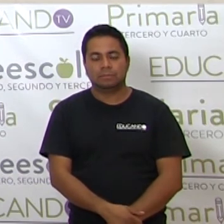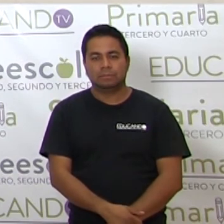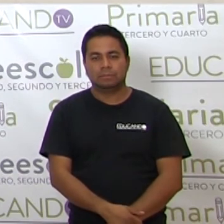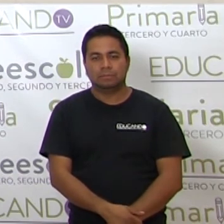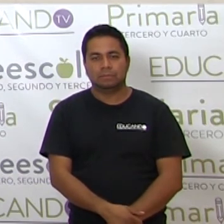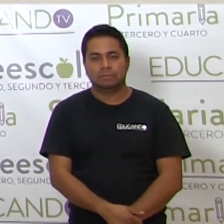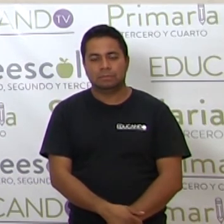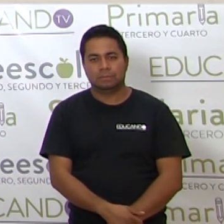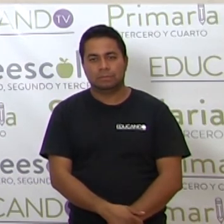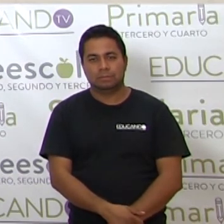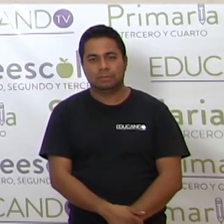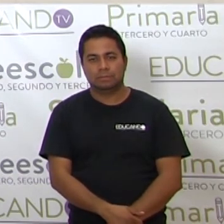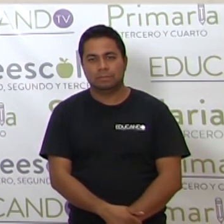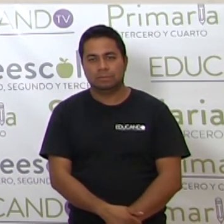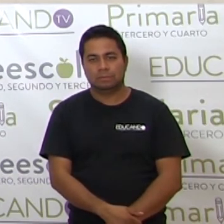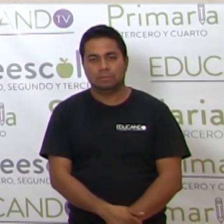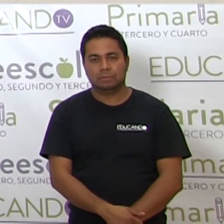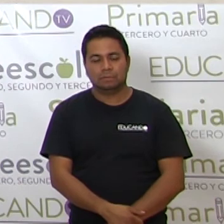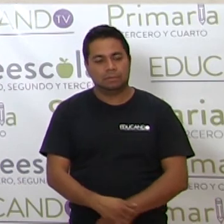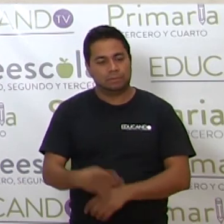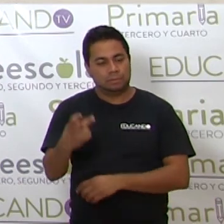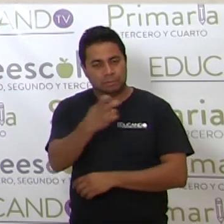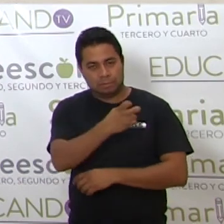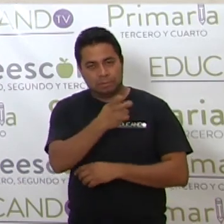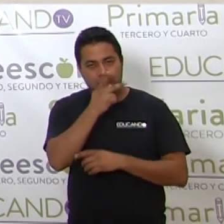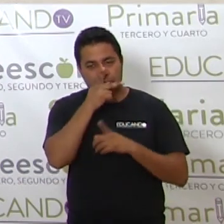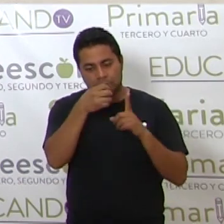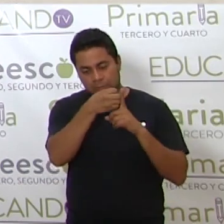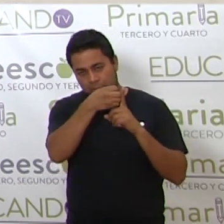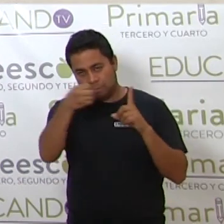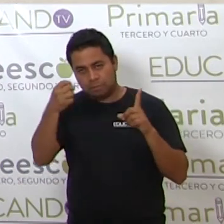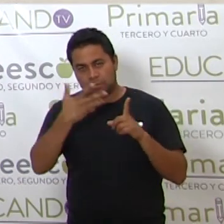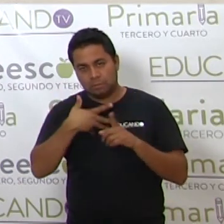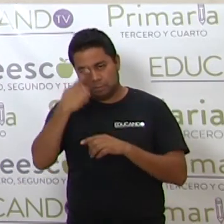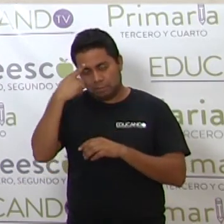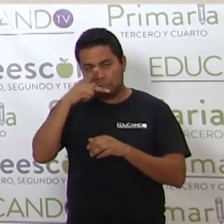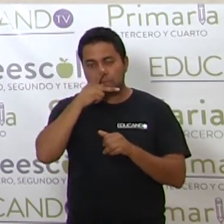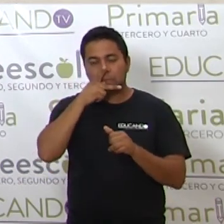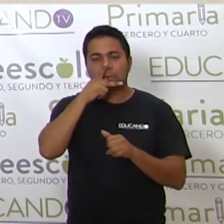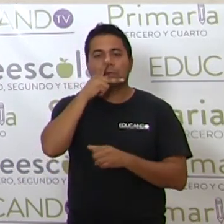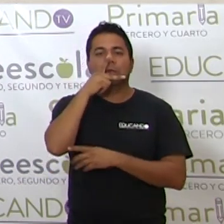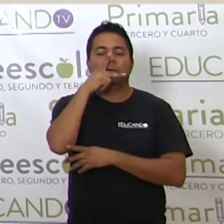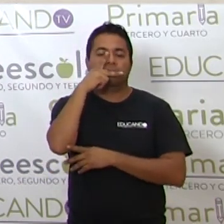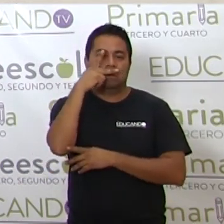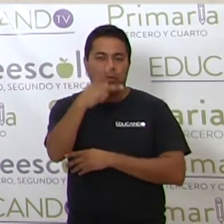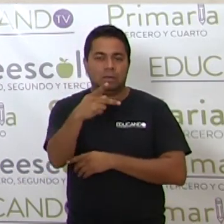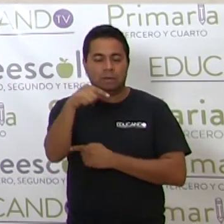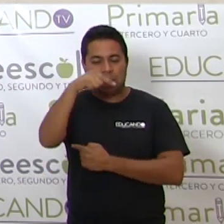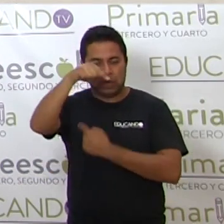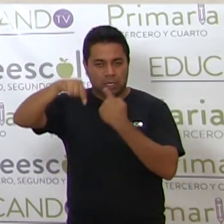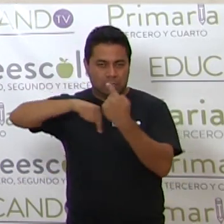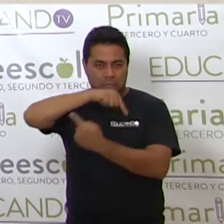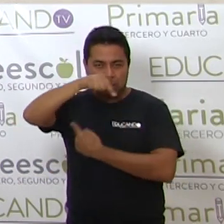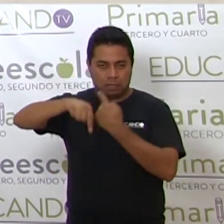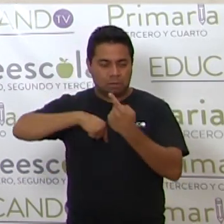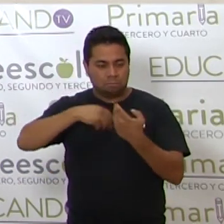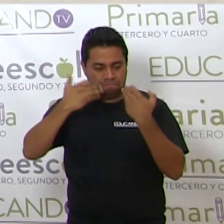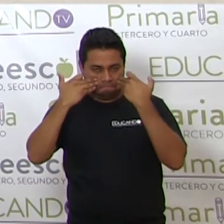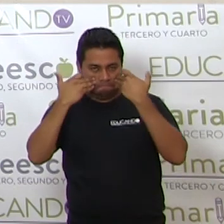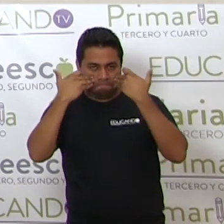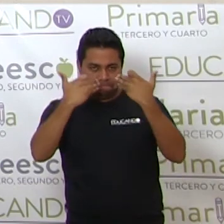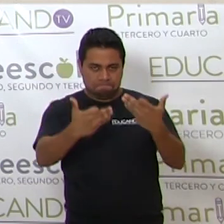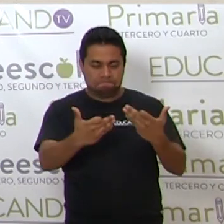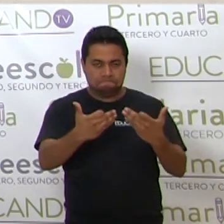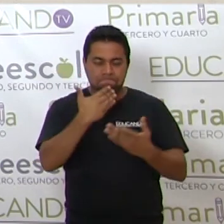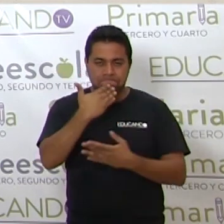estas sílabas que forman la palabra girando quiero que lo observen bien y que